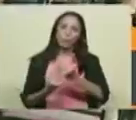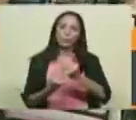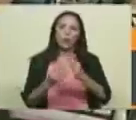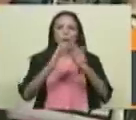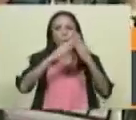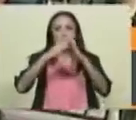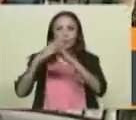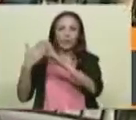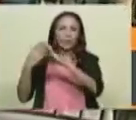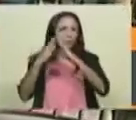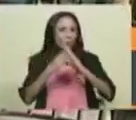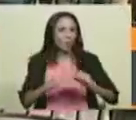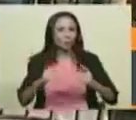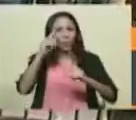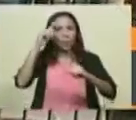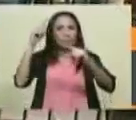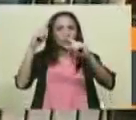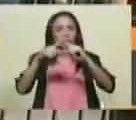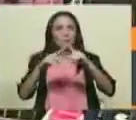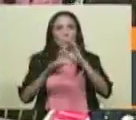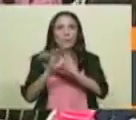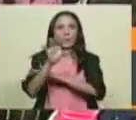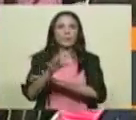es lo que se quiere para este país.